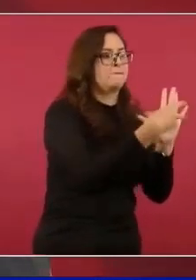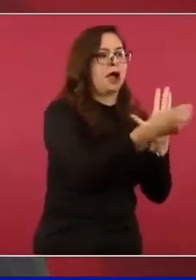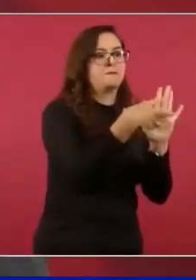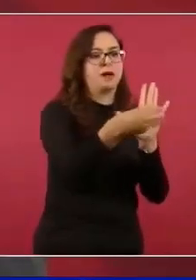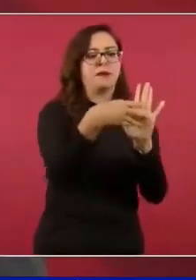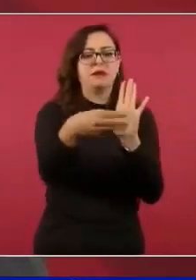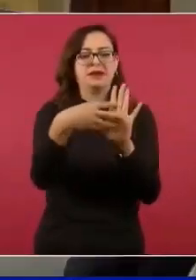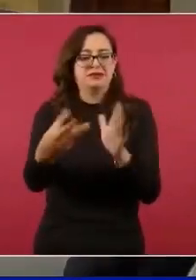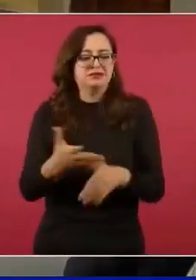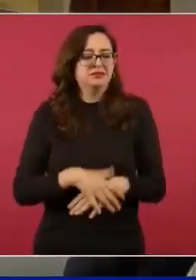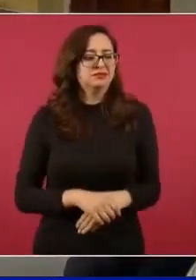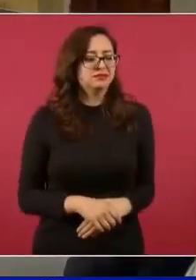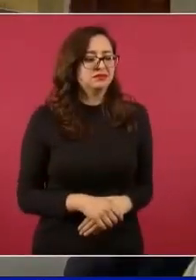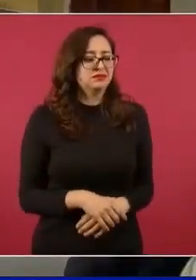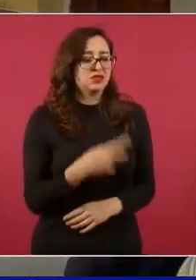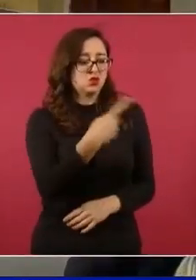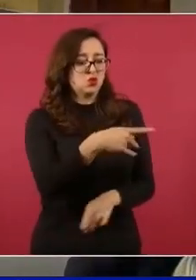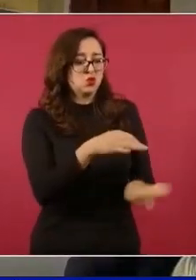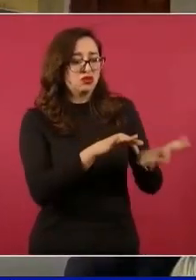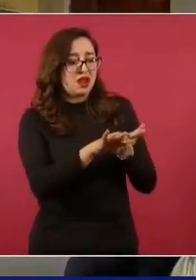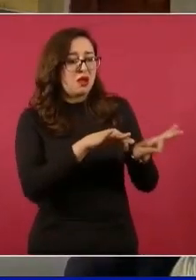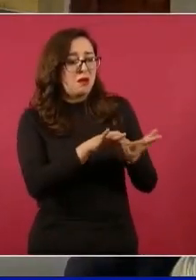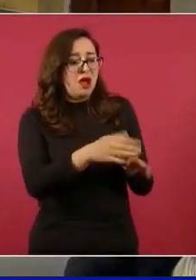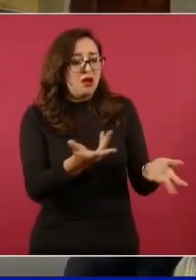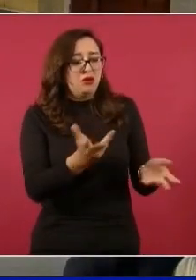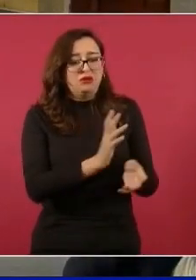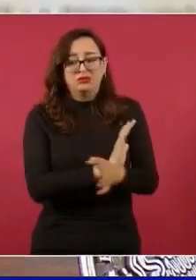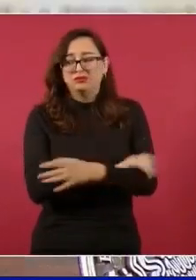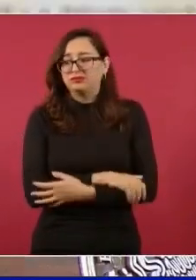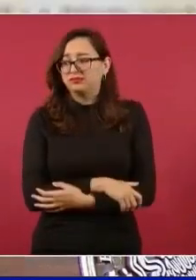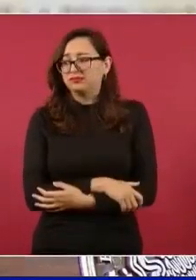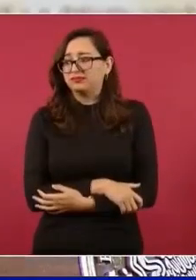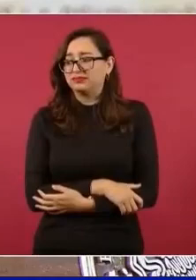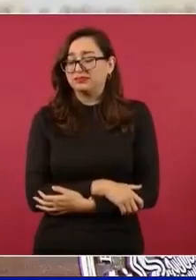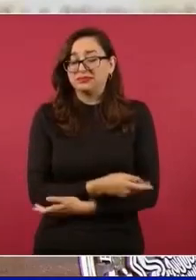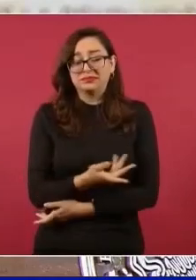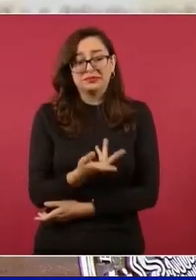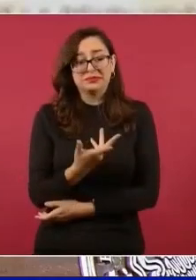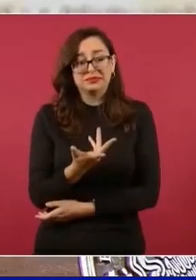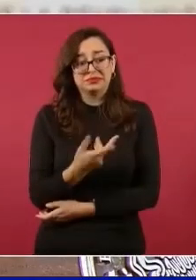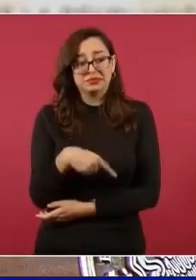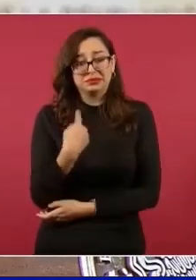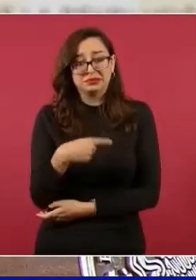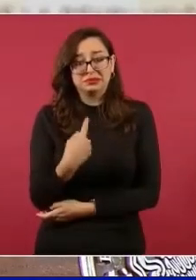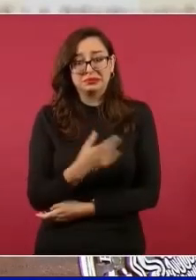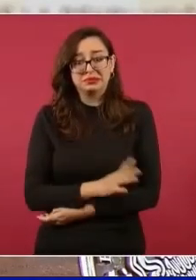Pues eso no yo ni debería de estarles diciendo estas cosas este